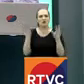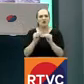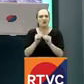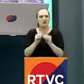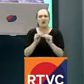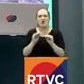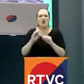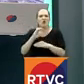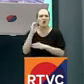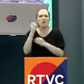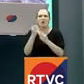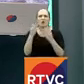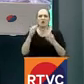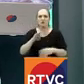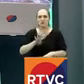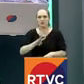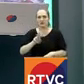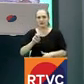hay